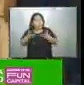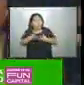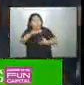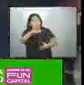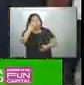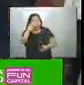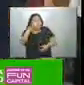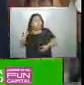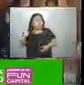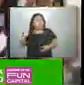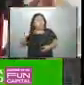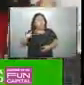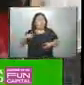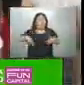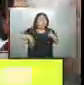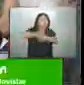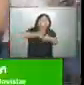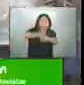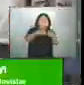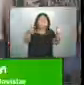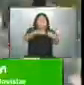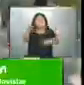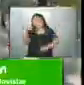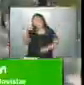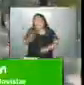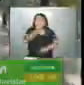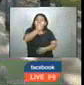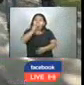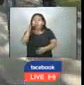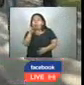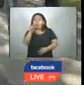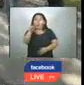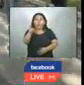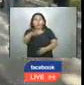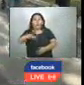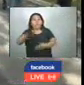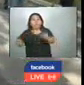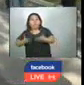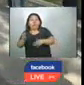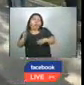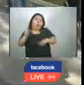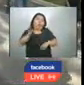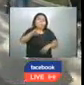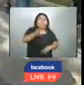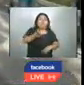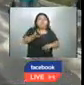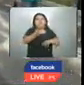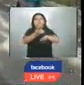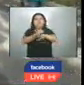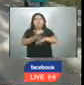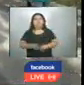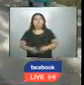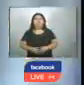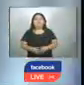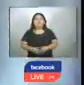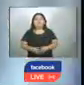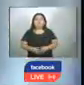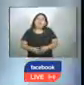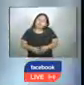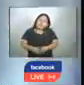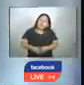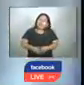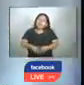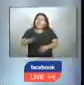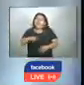alto riesgo, como partidos de fútbol, conciertos, centros comerciales y el transporte público. Mire,